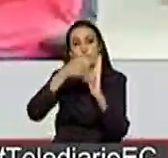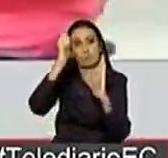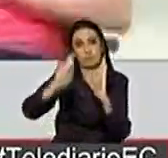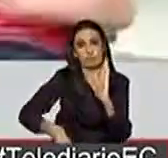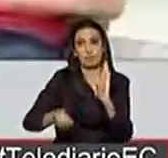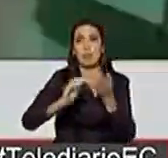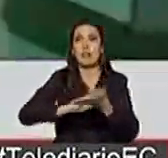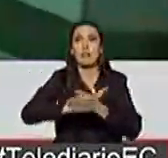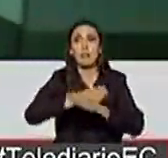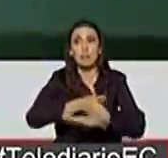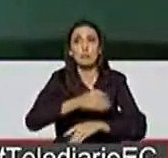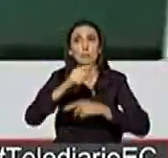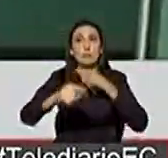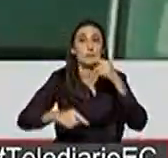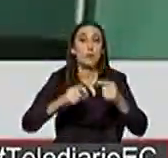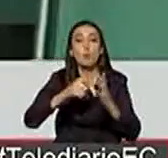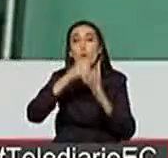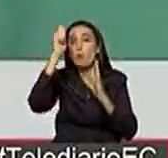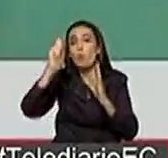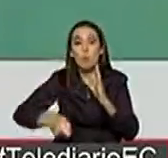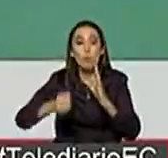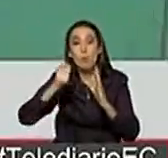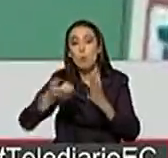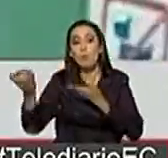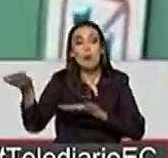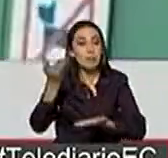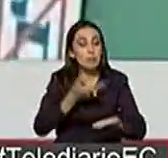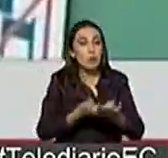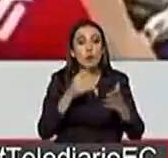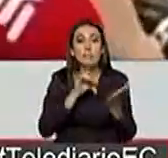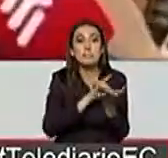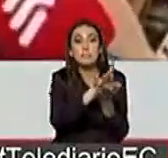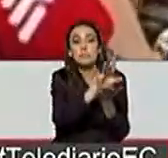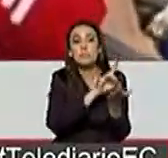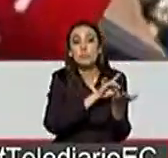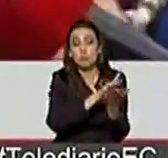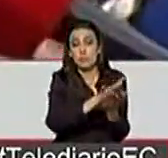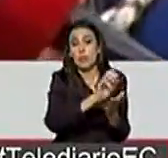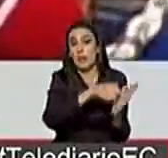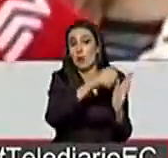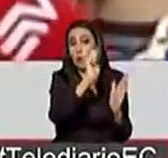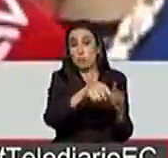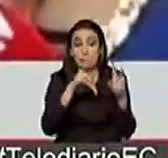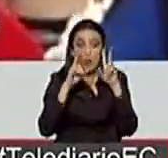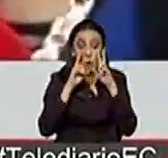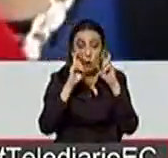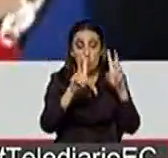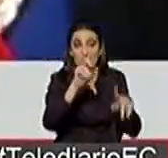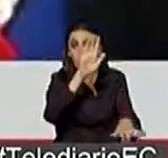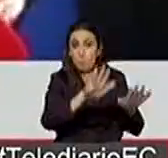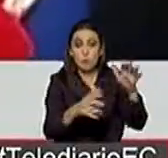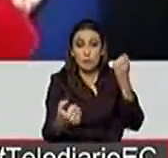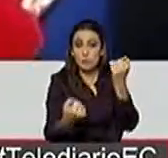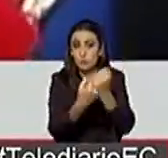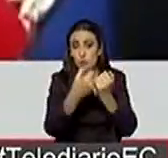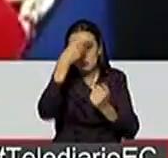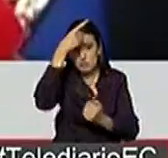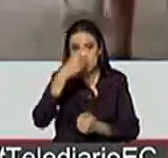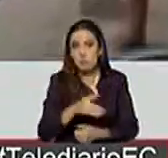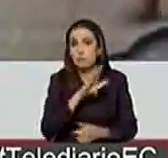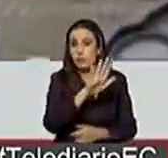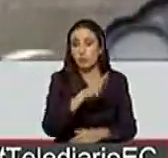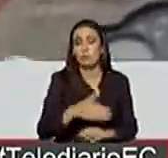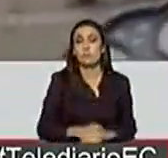luego de que se designara al juez jorge martínez y se expulsará a dos magistrados para investigar sus actuaciones en este caso